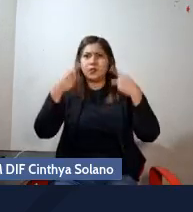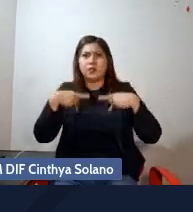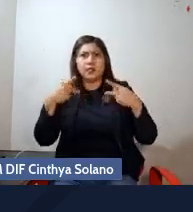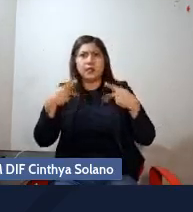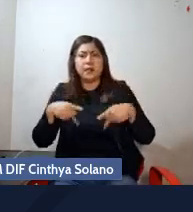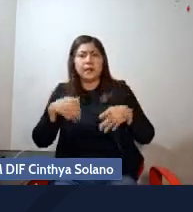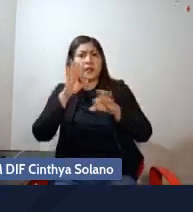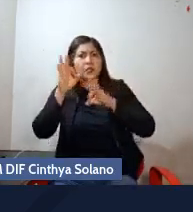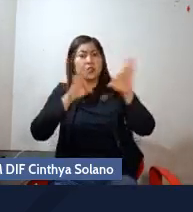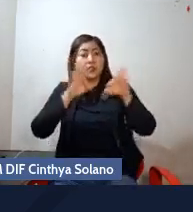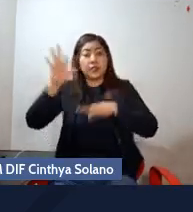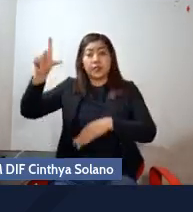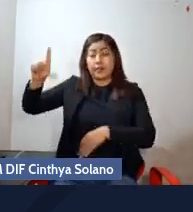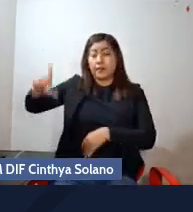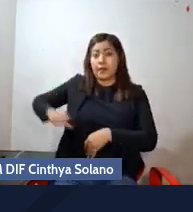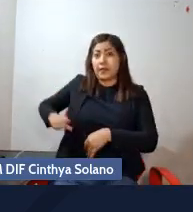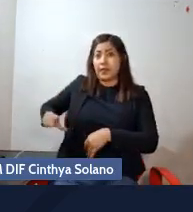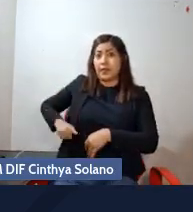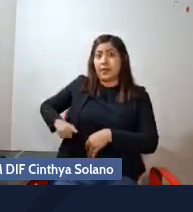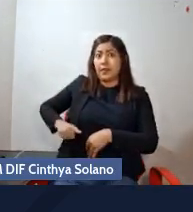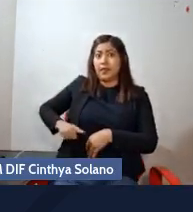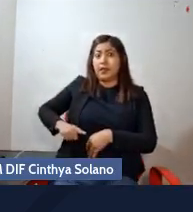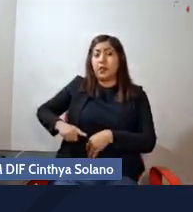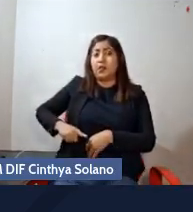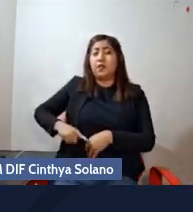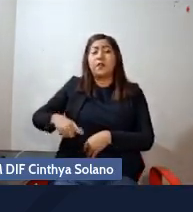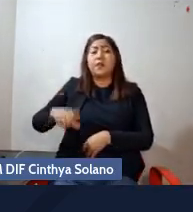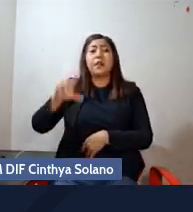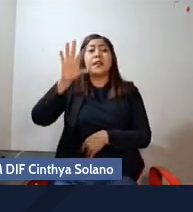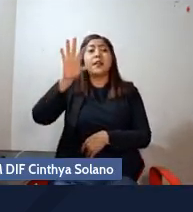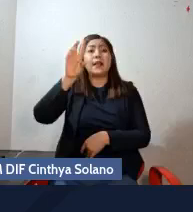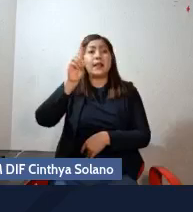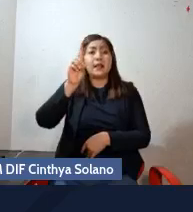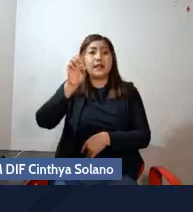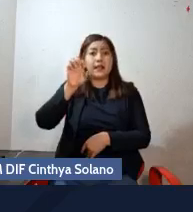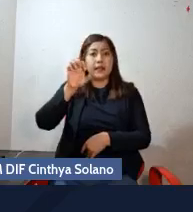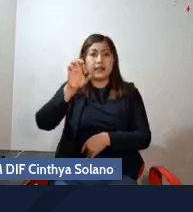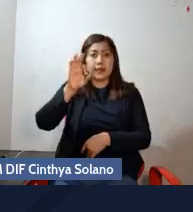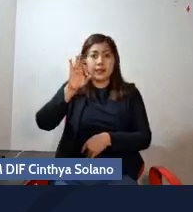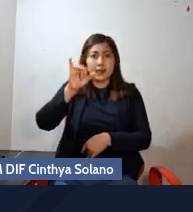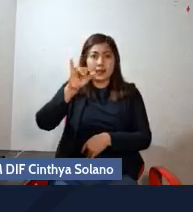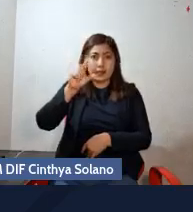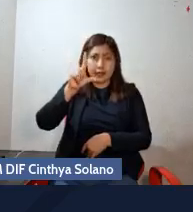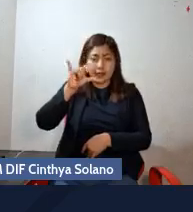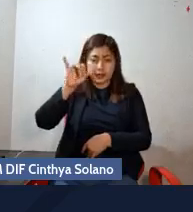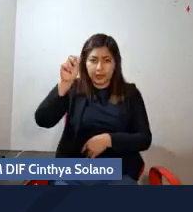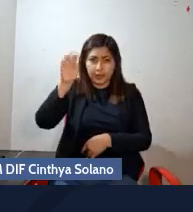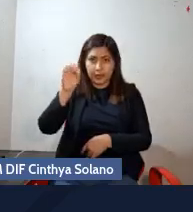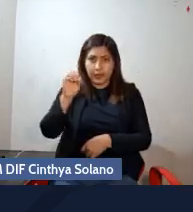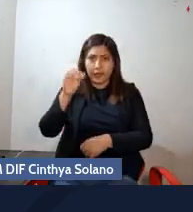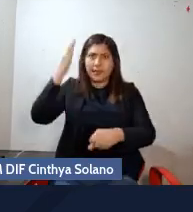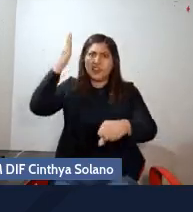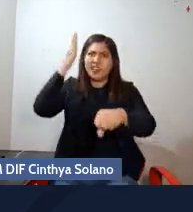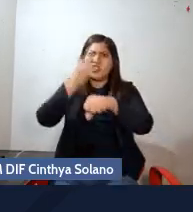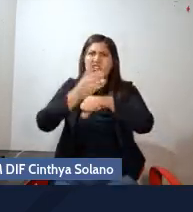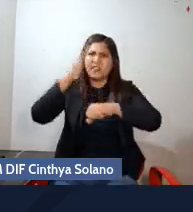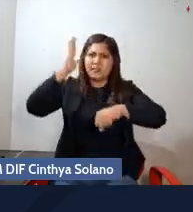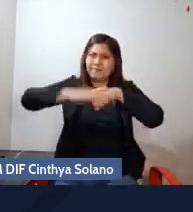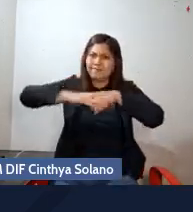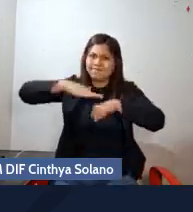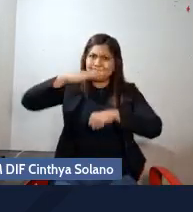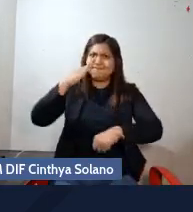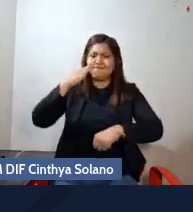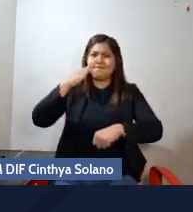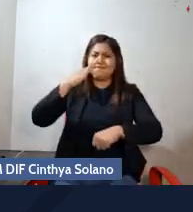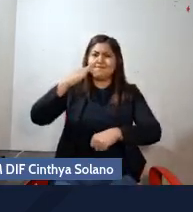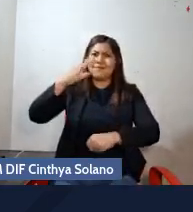a cometer un delito electoral, siempre se nos va a sancionar de manera más fuerte para evitar que